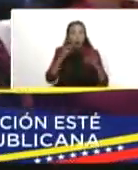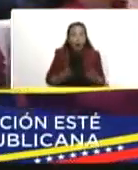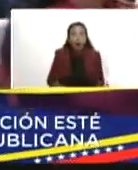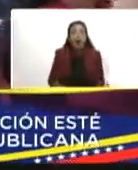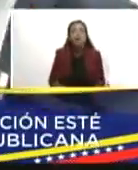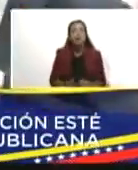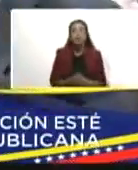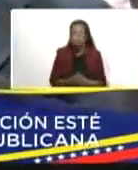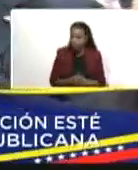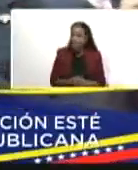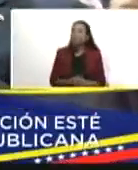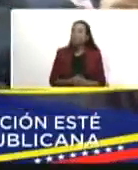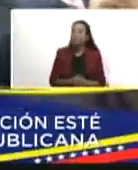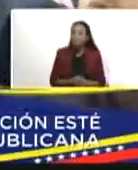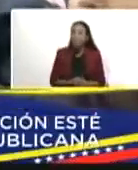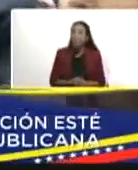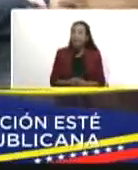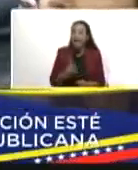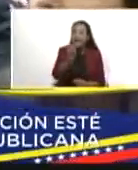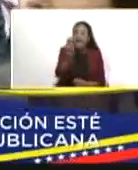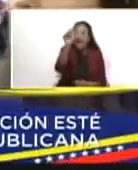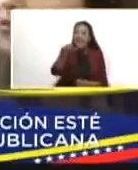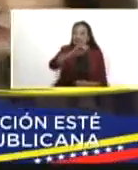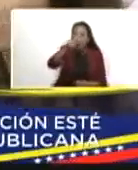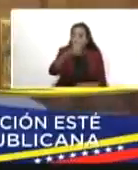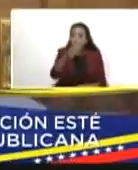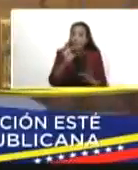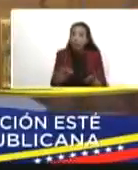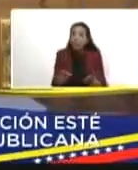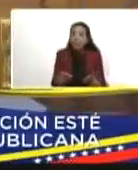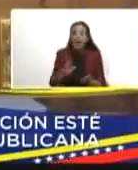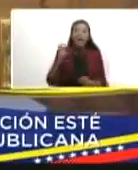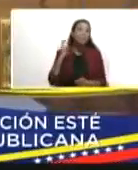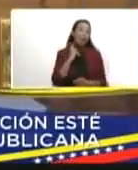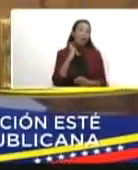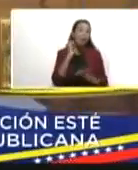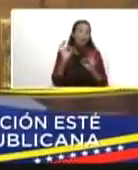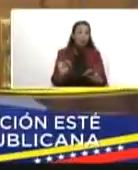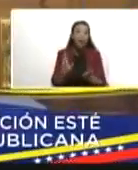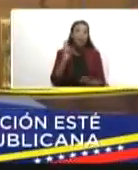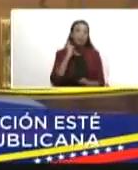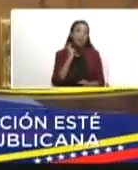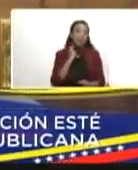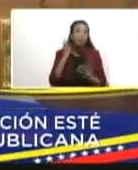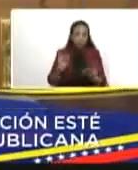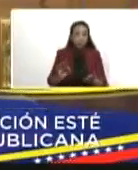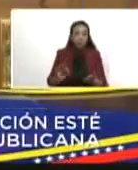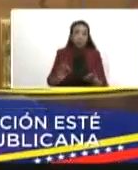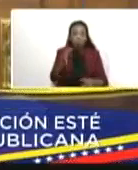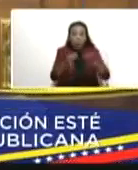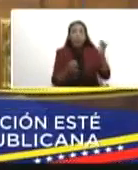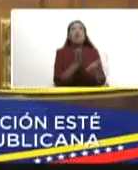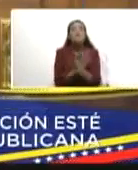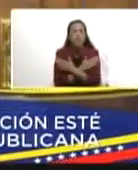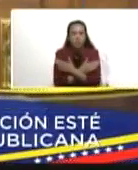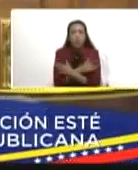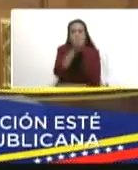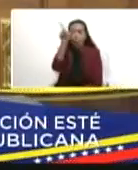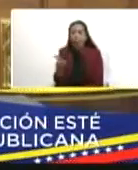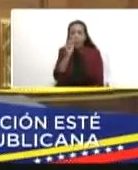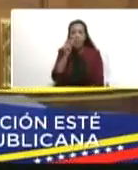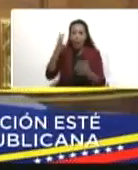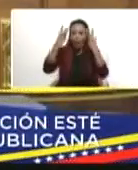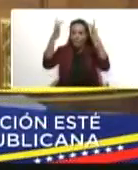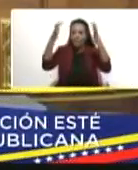Morales fiscal general willam lo felicito por su